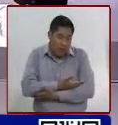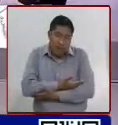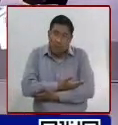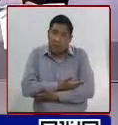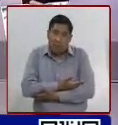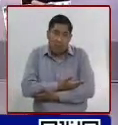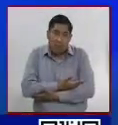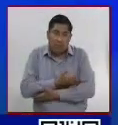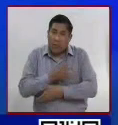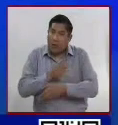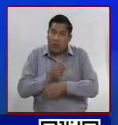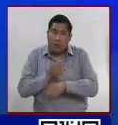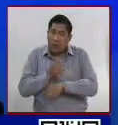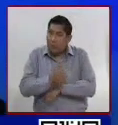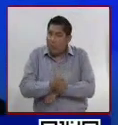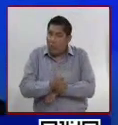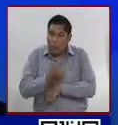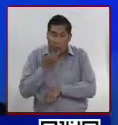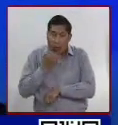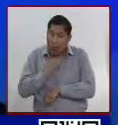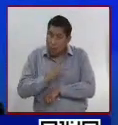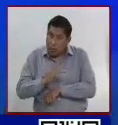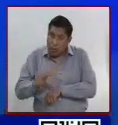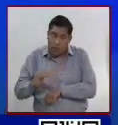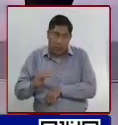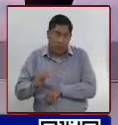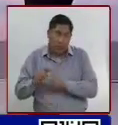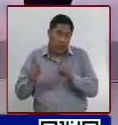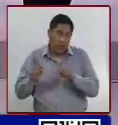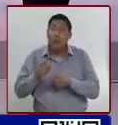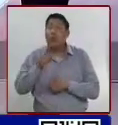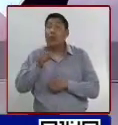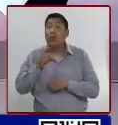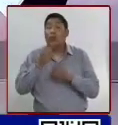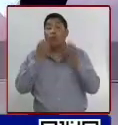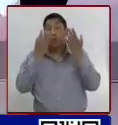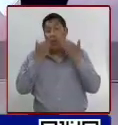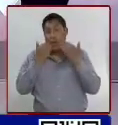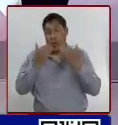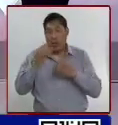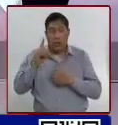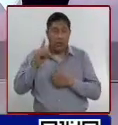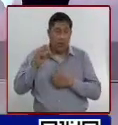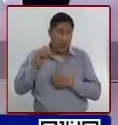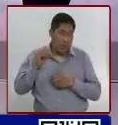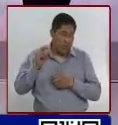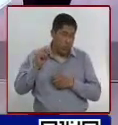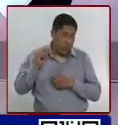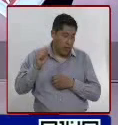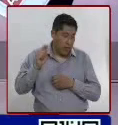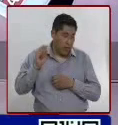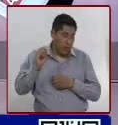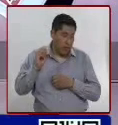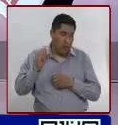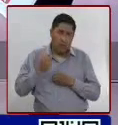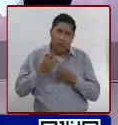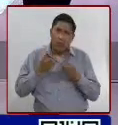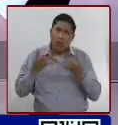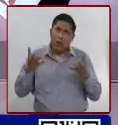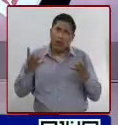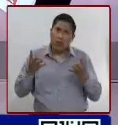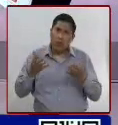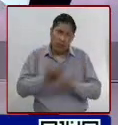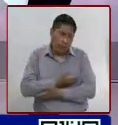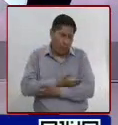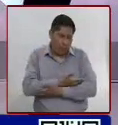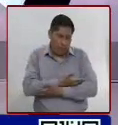mundo, pero que de inmediato, en muchos casos, ¿no es cierto, Donato? Tú que has hecho la nota, gracias por estar acá. Han sido rechazados por sus padres, por